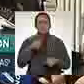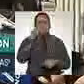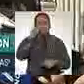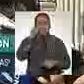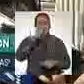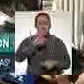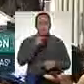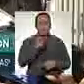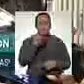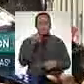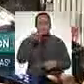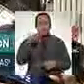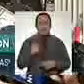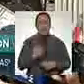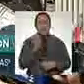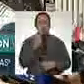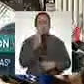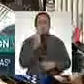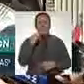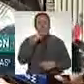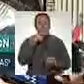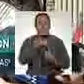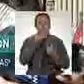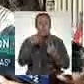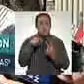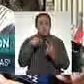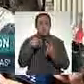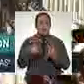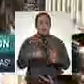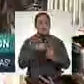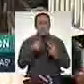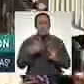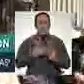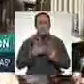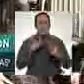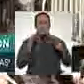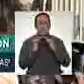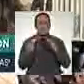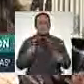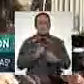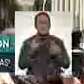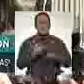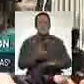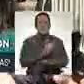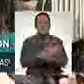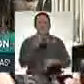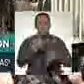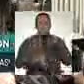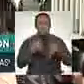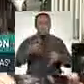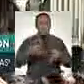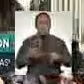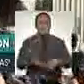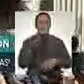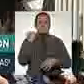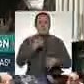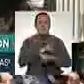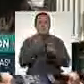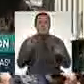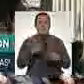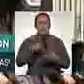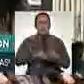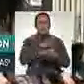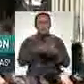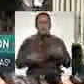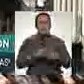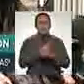que es la mamá de Rumi, Marlene y Jenny Mary Kagami, las dueñas de esta casa, estuvo procesada por la justicia, no fue absuelta, sino que el